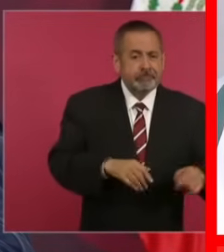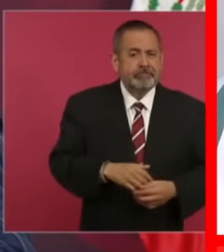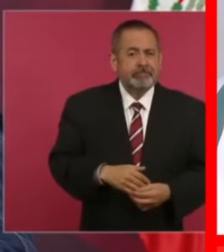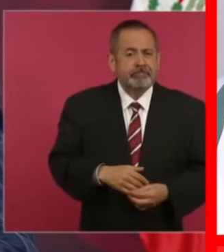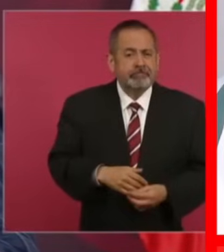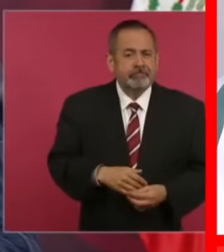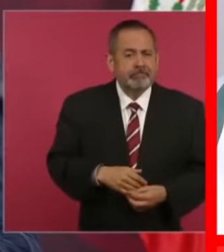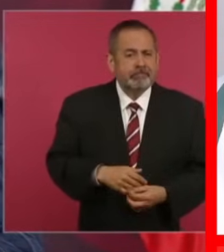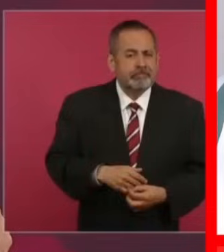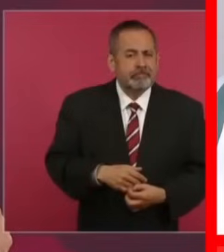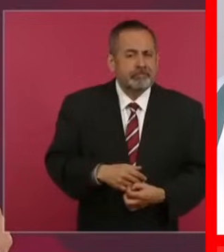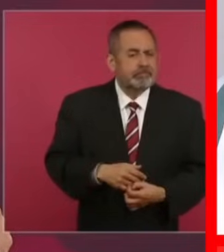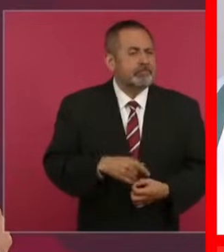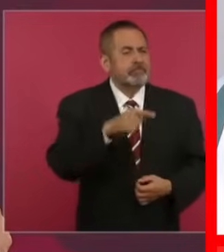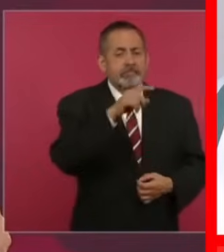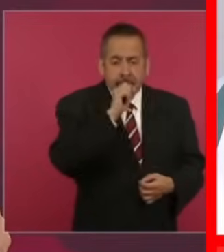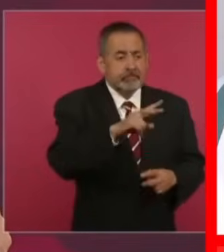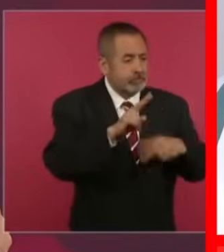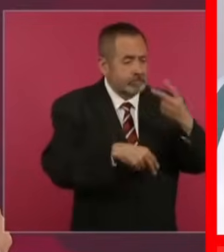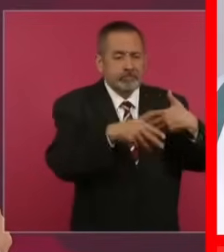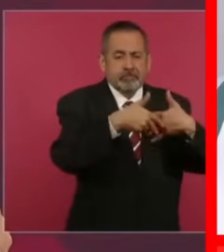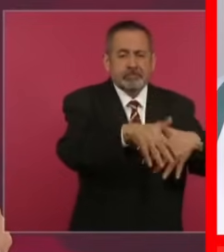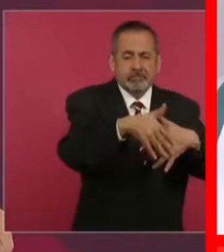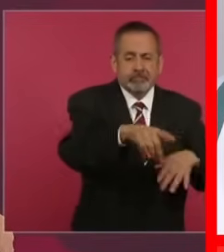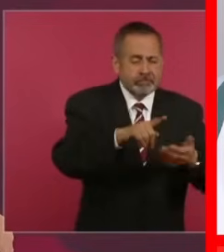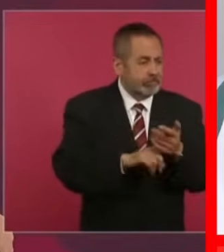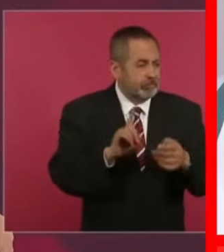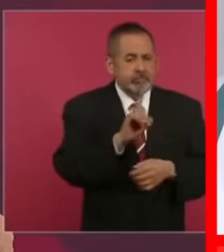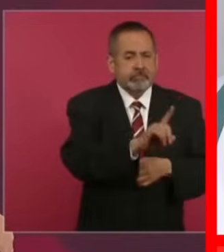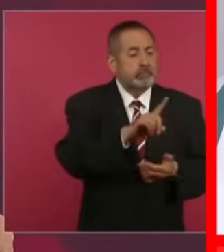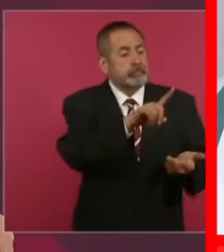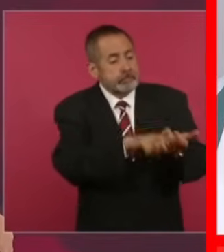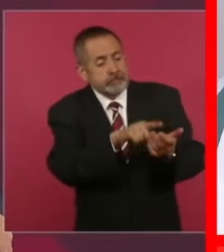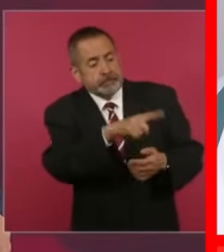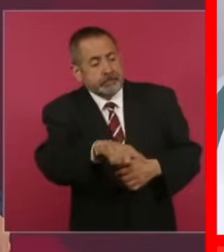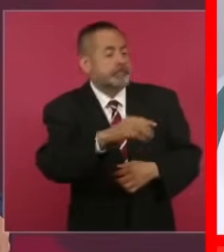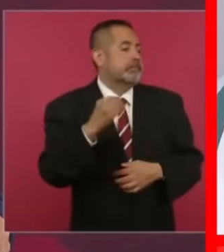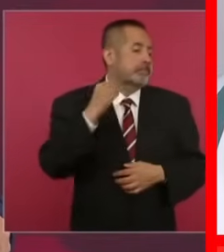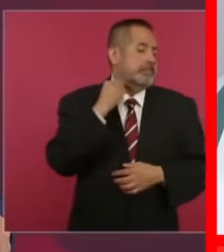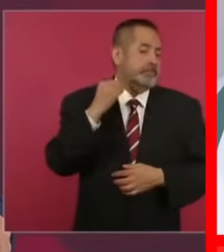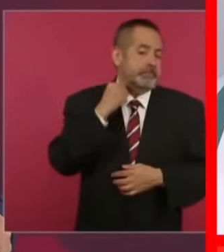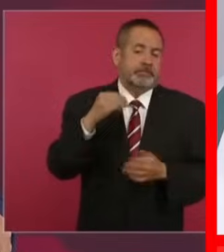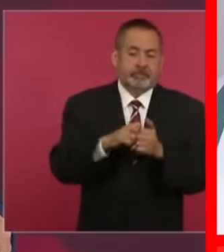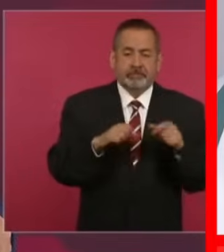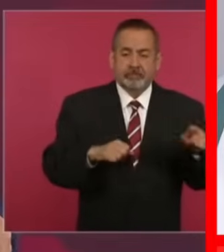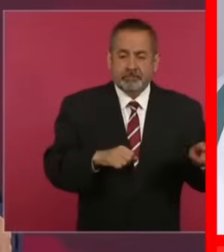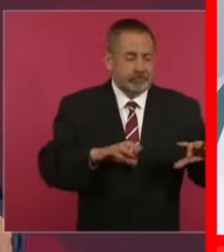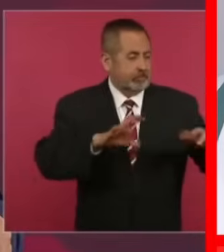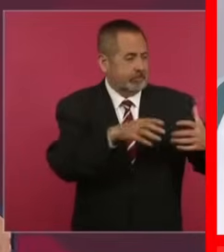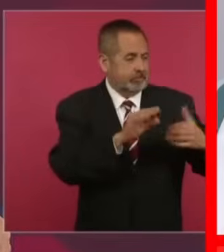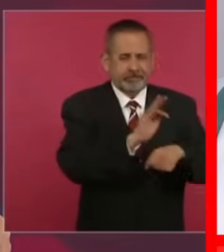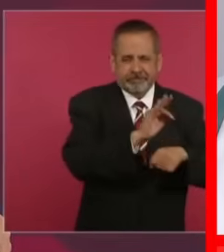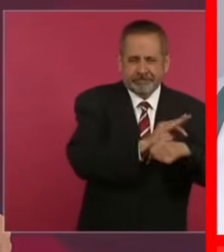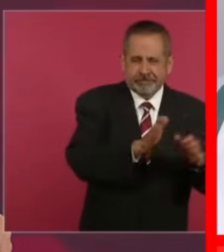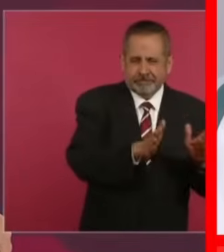jubilado que también fue a la marcha y que es el abogado de bloque